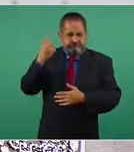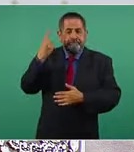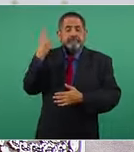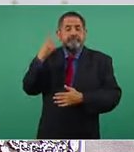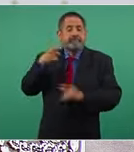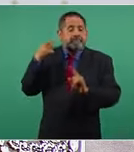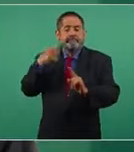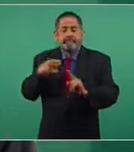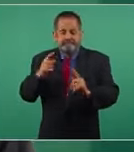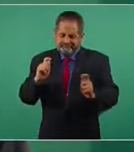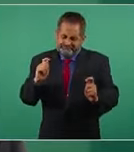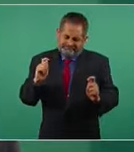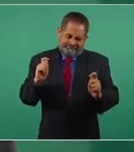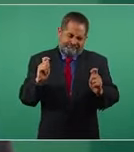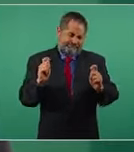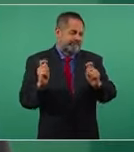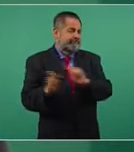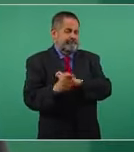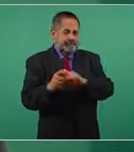una